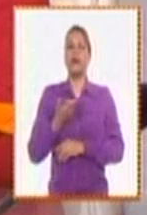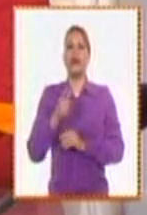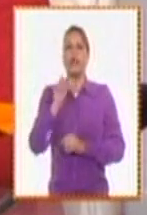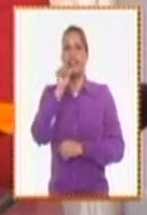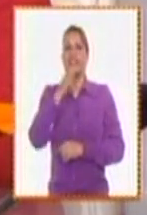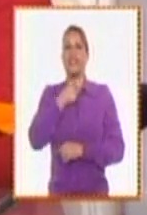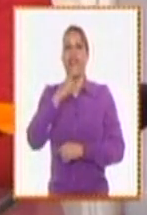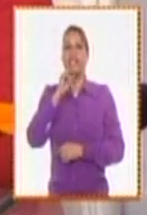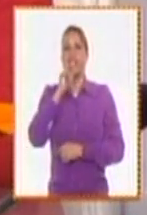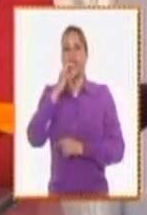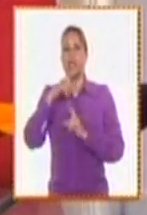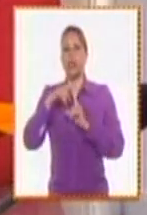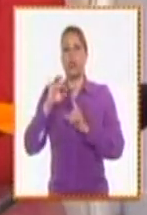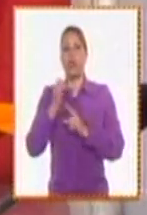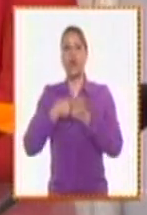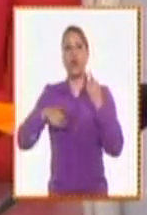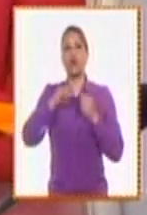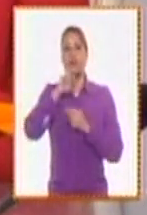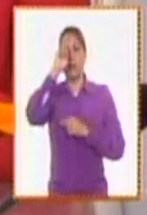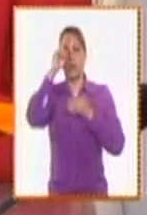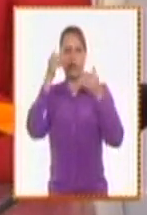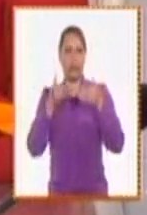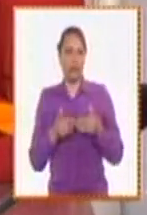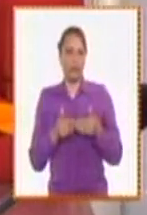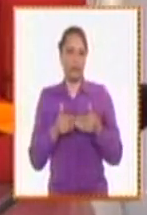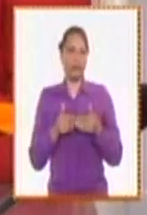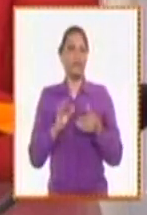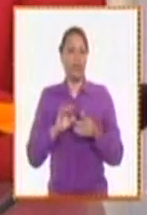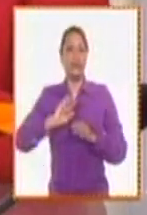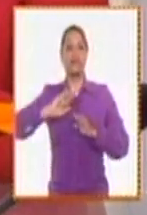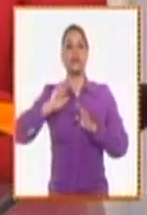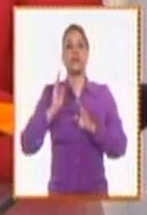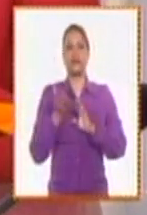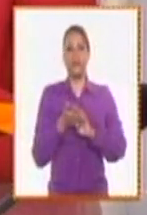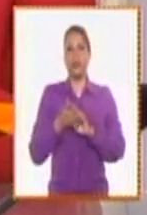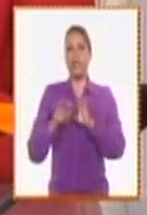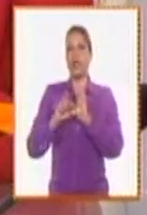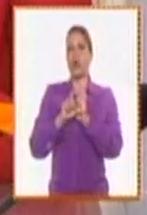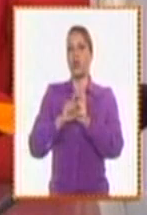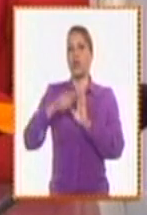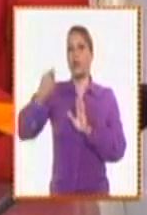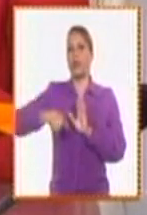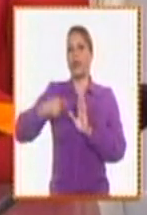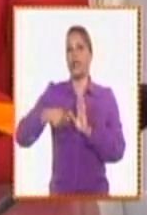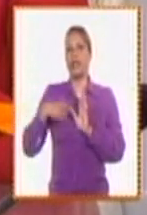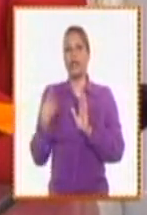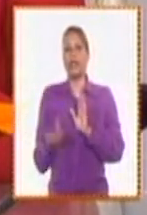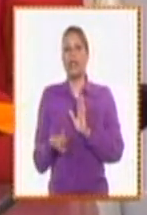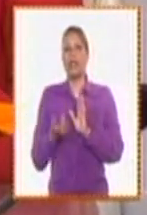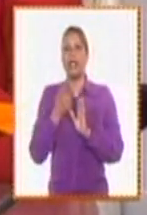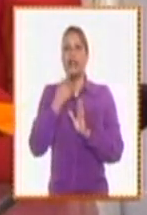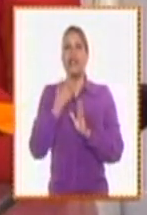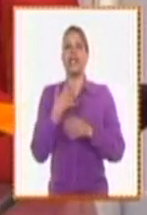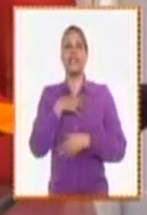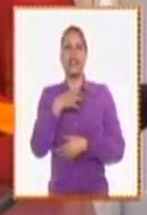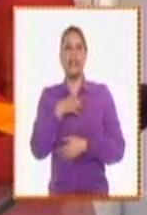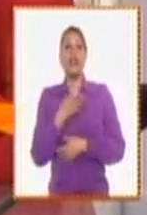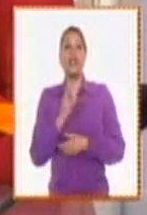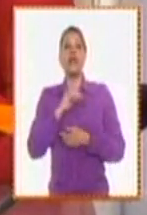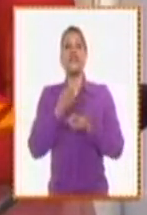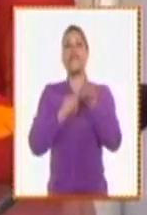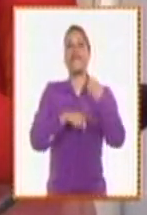específicamente contra la salud pública. Lo que se sanciona en el Código Penal es la tenencia y el tráfico, no